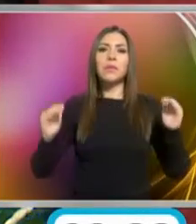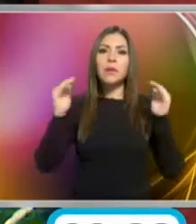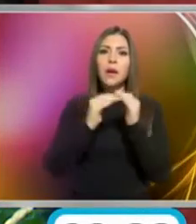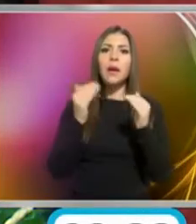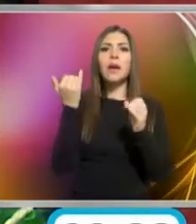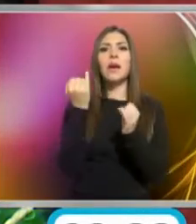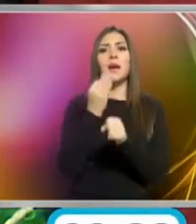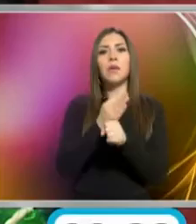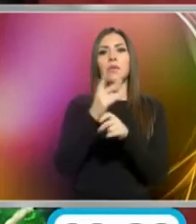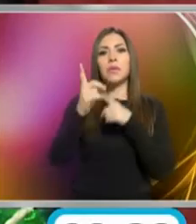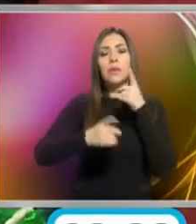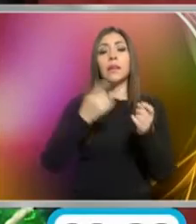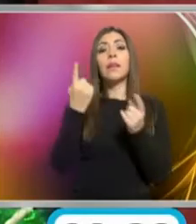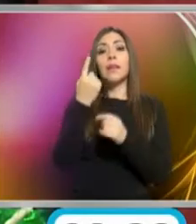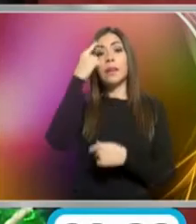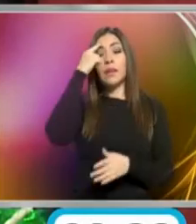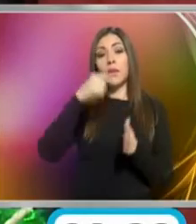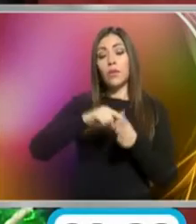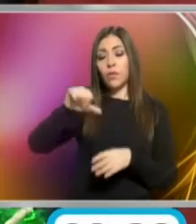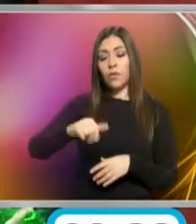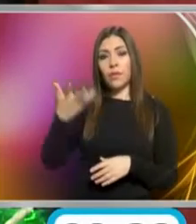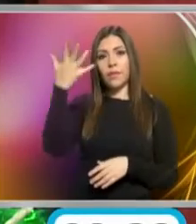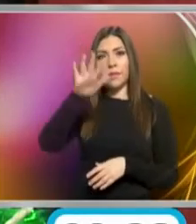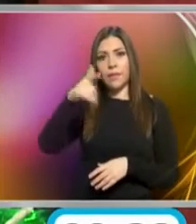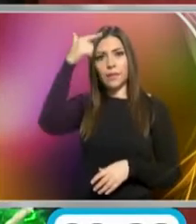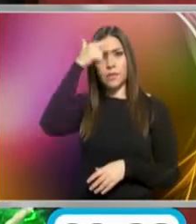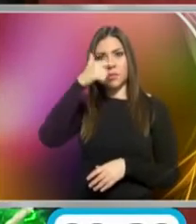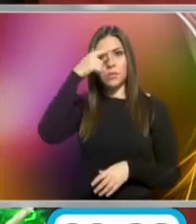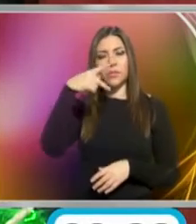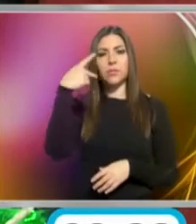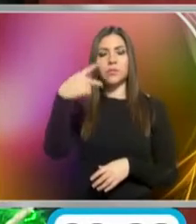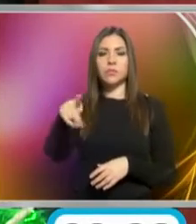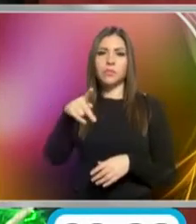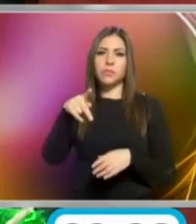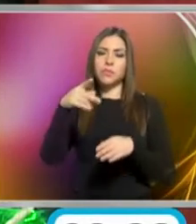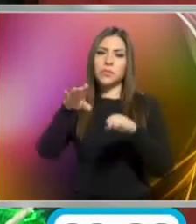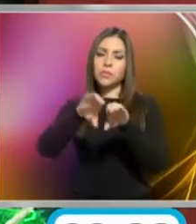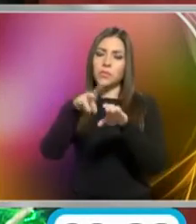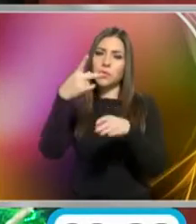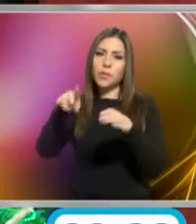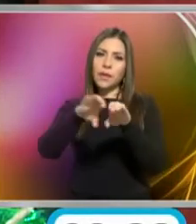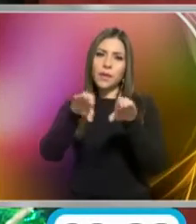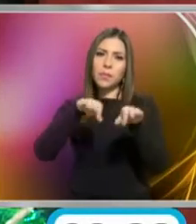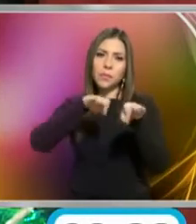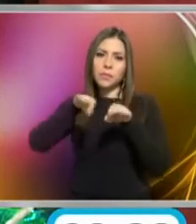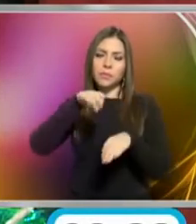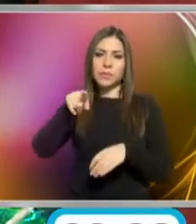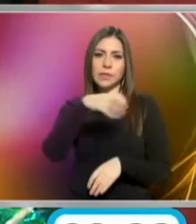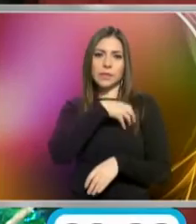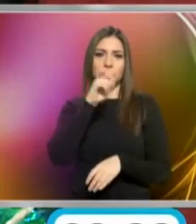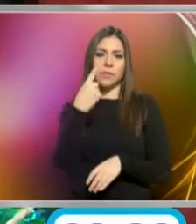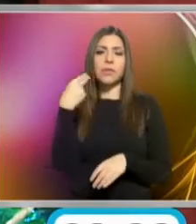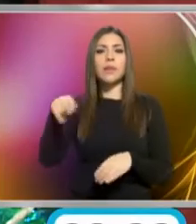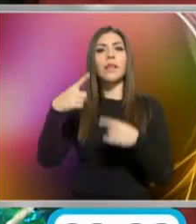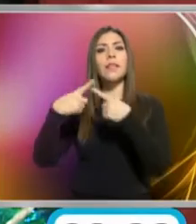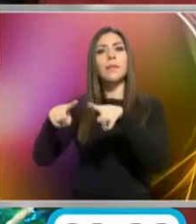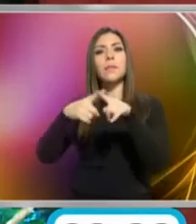también equidad de género. ¿Y qué creen? Hoy a las 10 de la noche nuestros compañeros de Diversidad CDMX nos van a hablar sobre este tema.